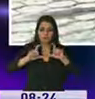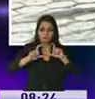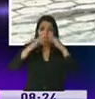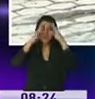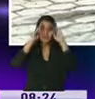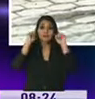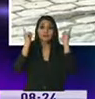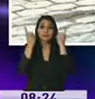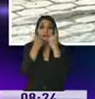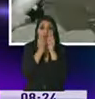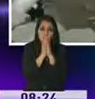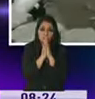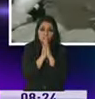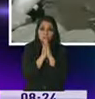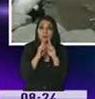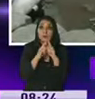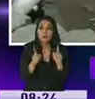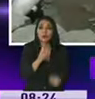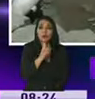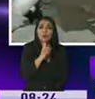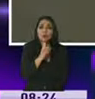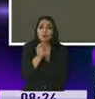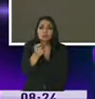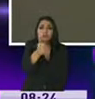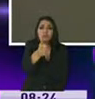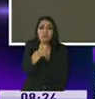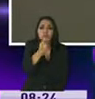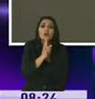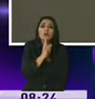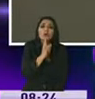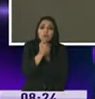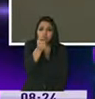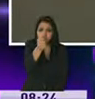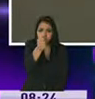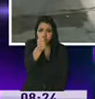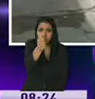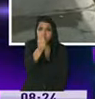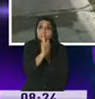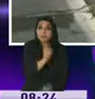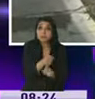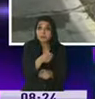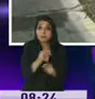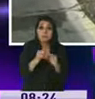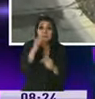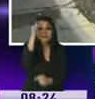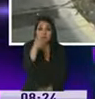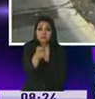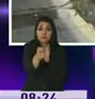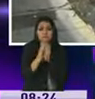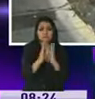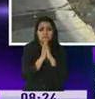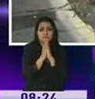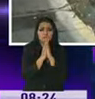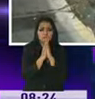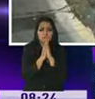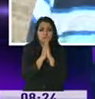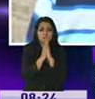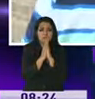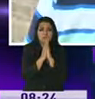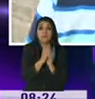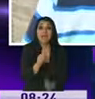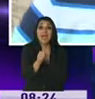Pero mira tú, traje vela más grande para esto. Traje vela más grande. Ahí están pidiendo, ¿no? Fuga